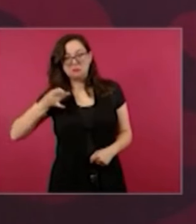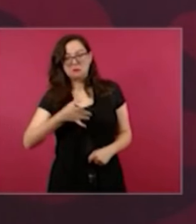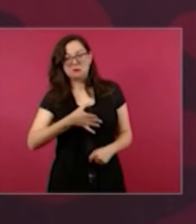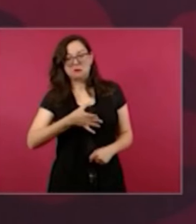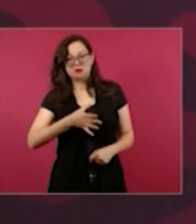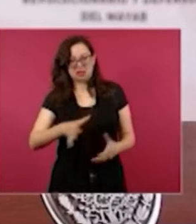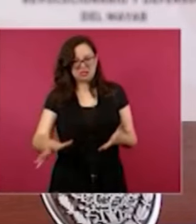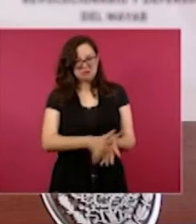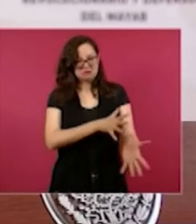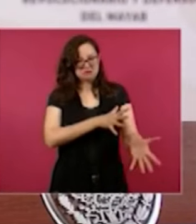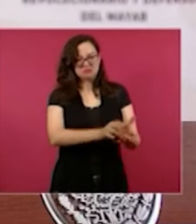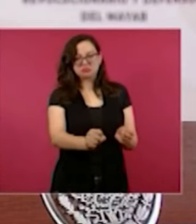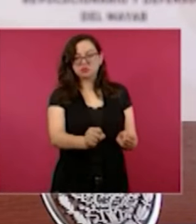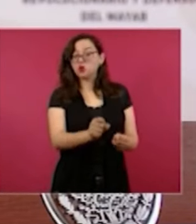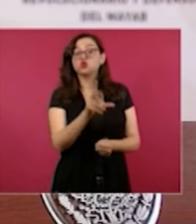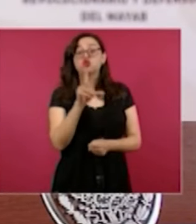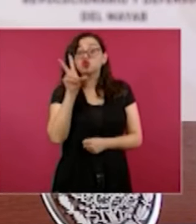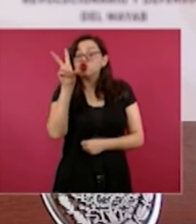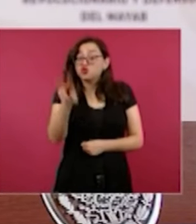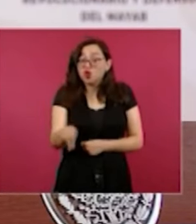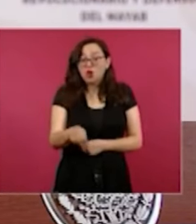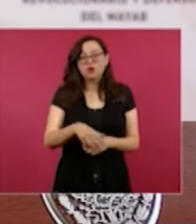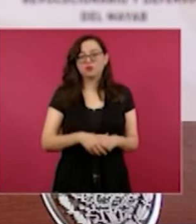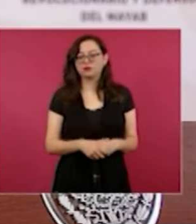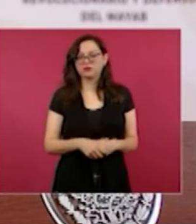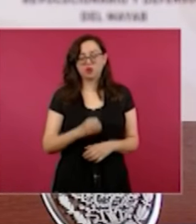donde hay presencia de cárteles, o